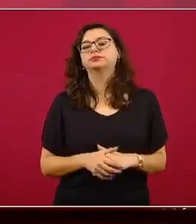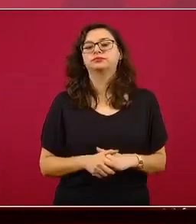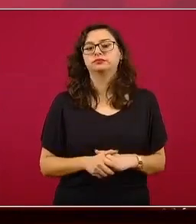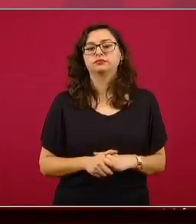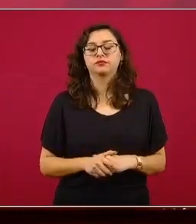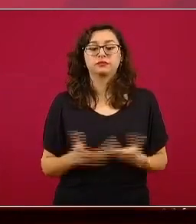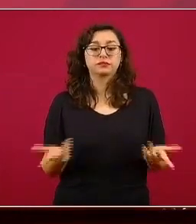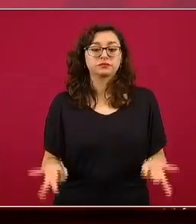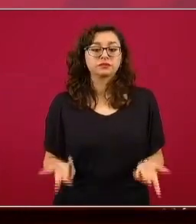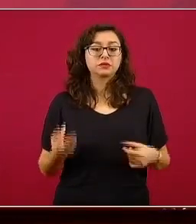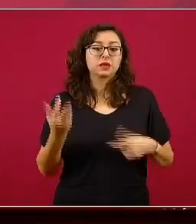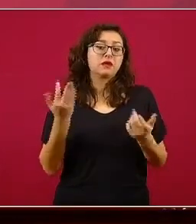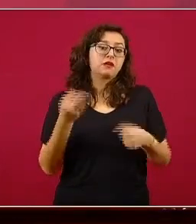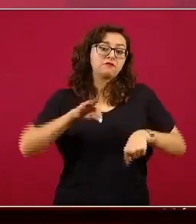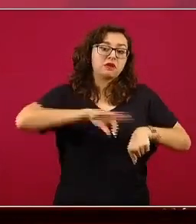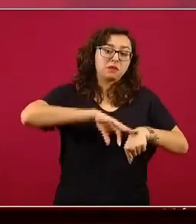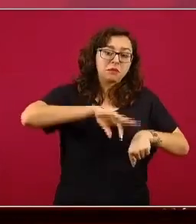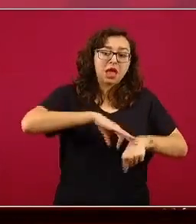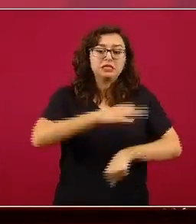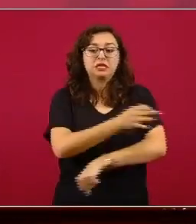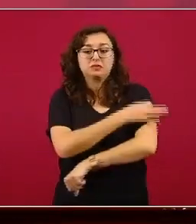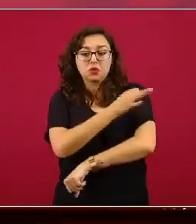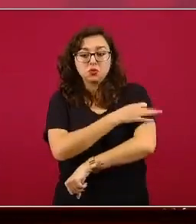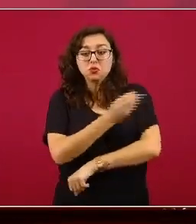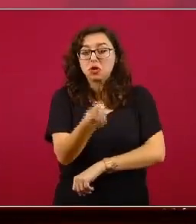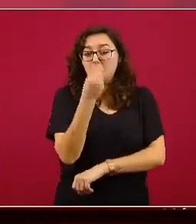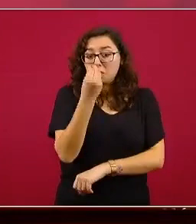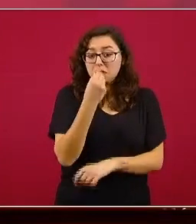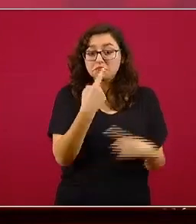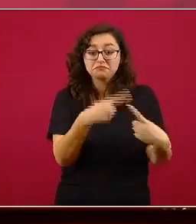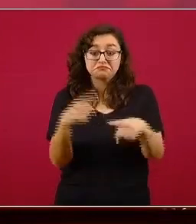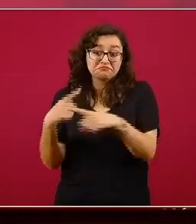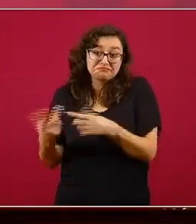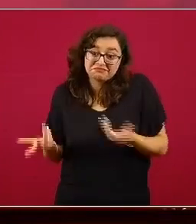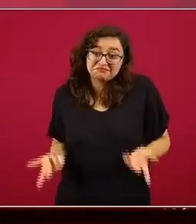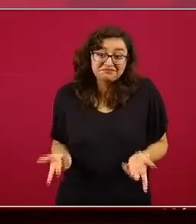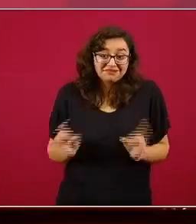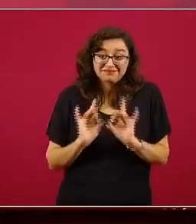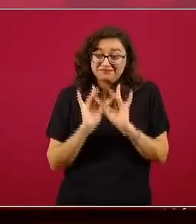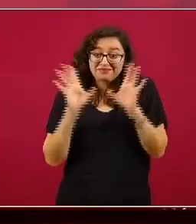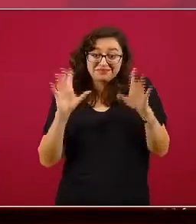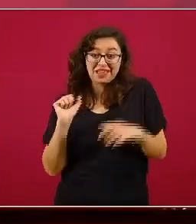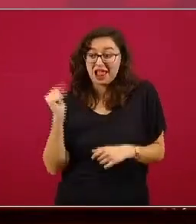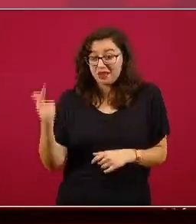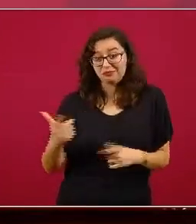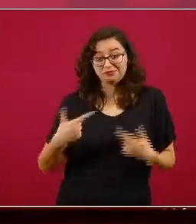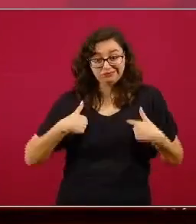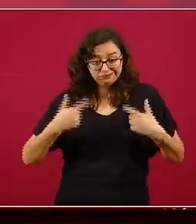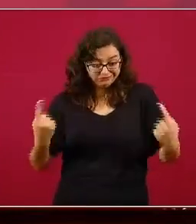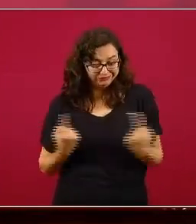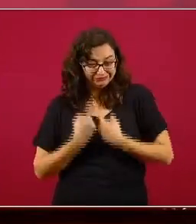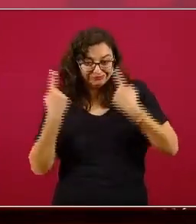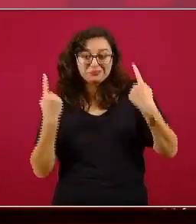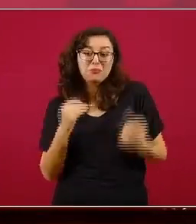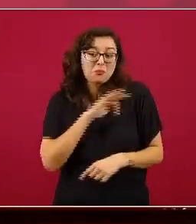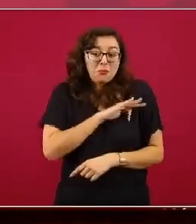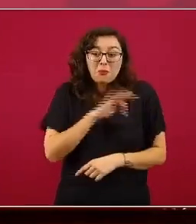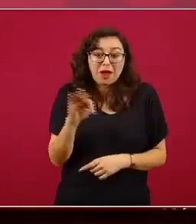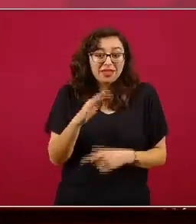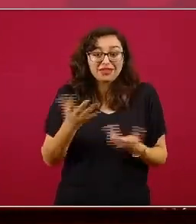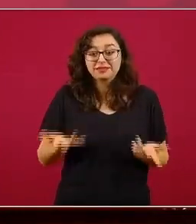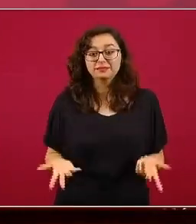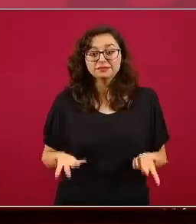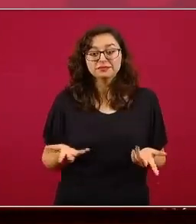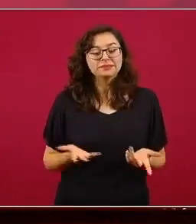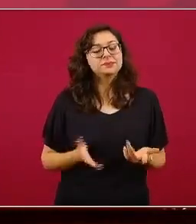los productos farmacéuticos, igual que muchos productos de alimentos, pueden causar alergia en alguien. Las alergias son raras me